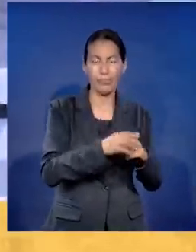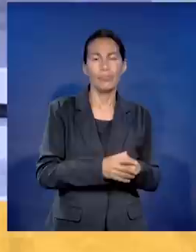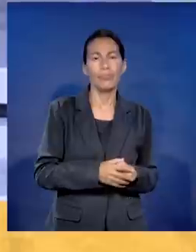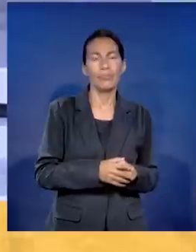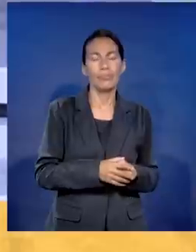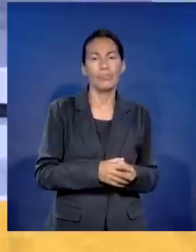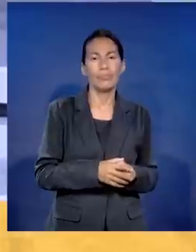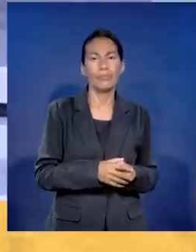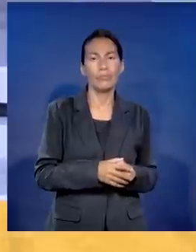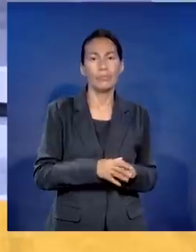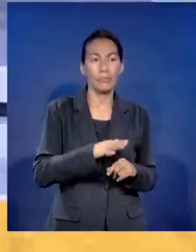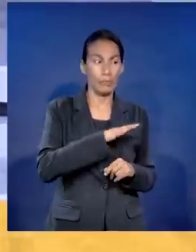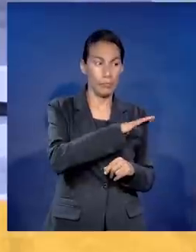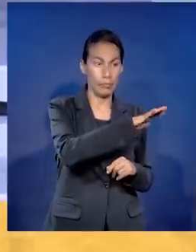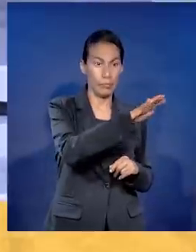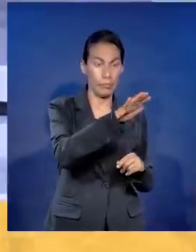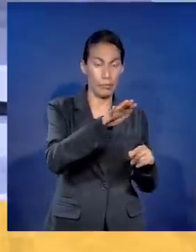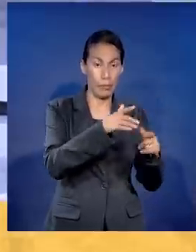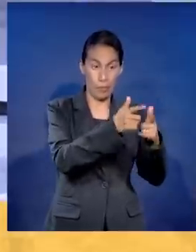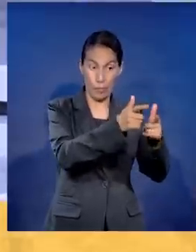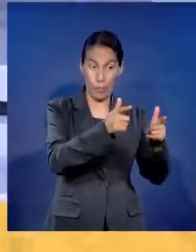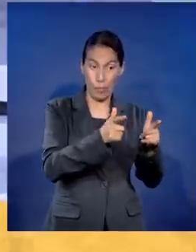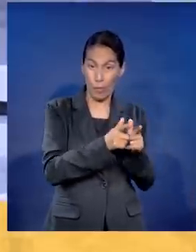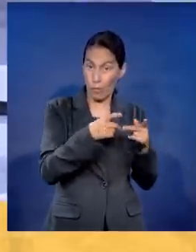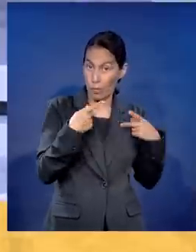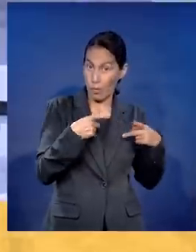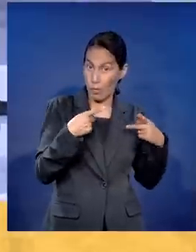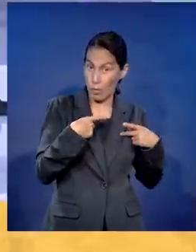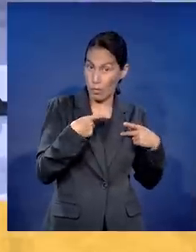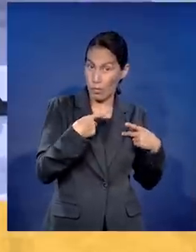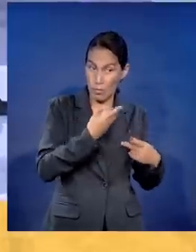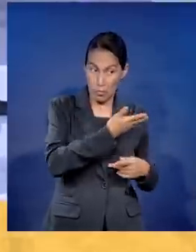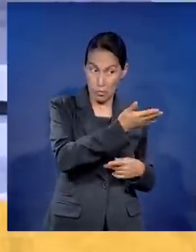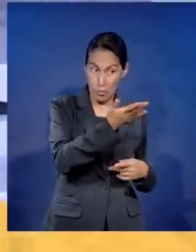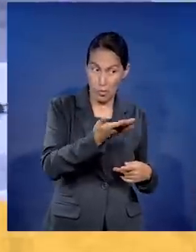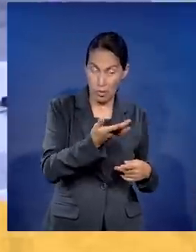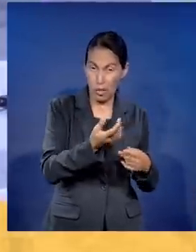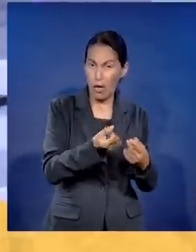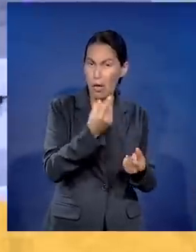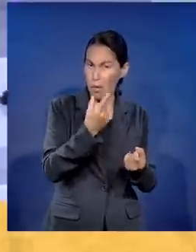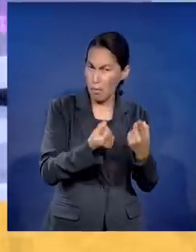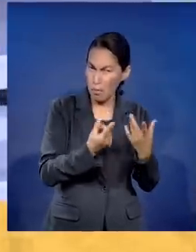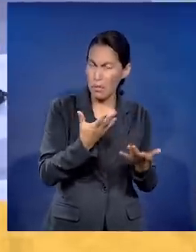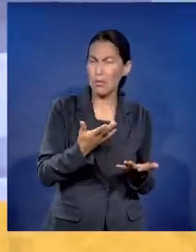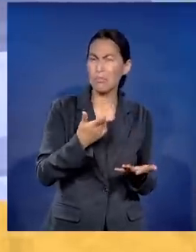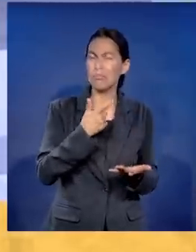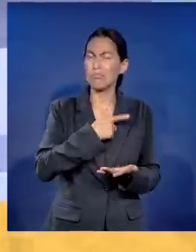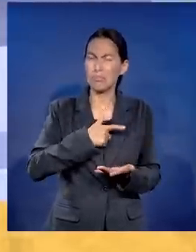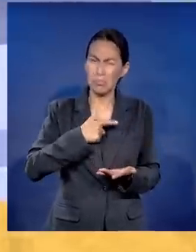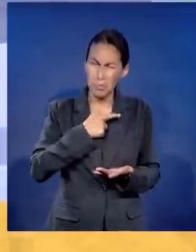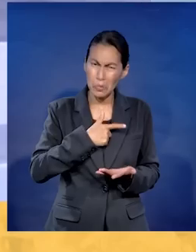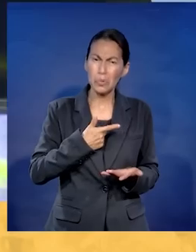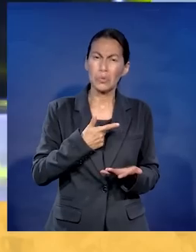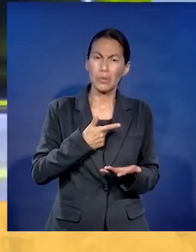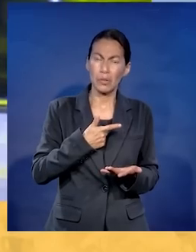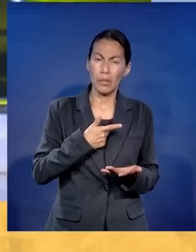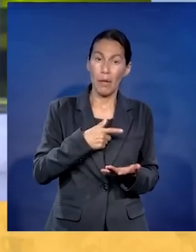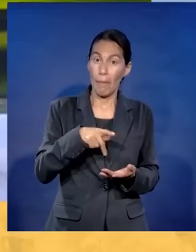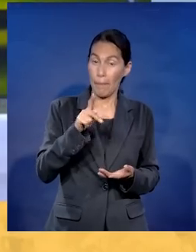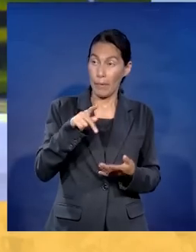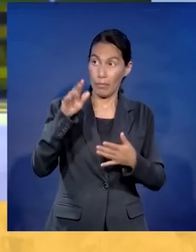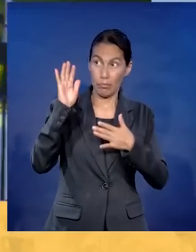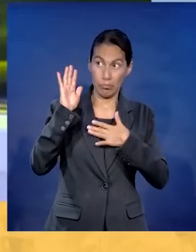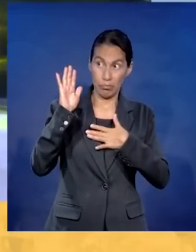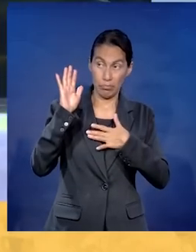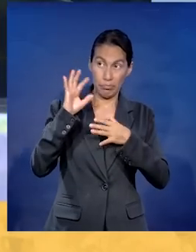y dentro del grupo de personas que se reúnen en un templo hay personas que son simpatizantes es decir les gusta